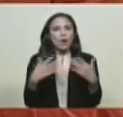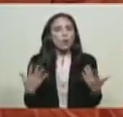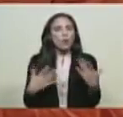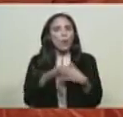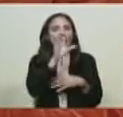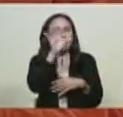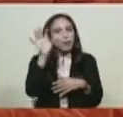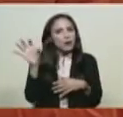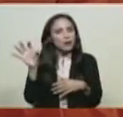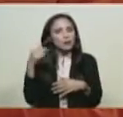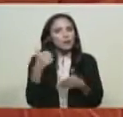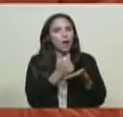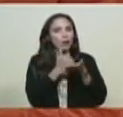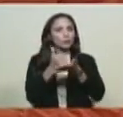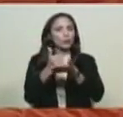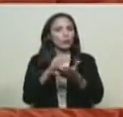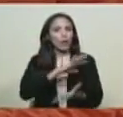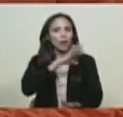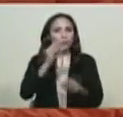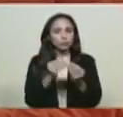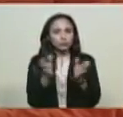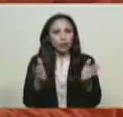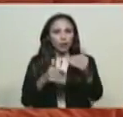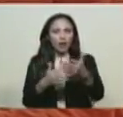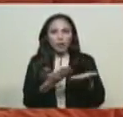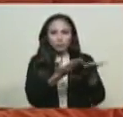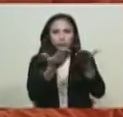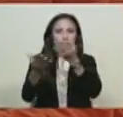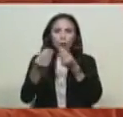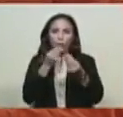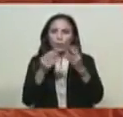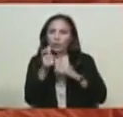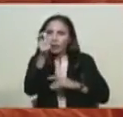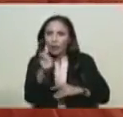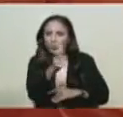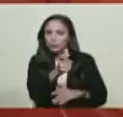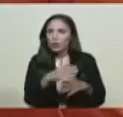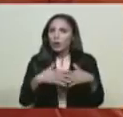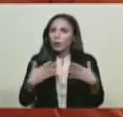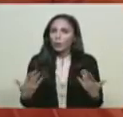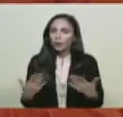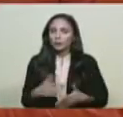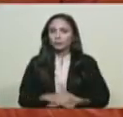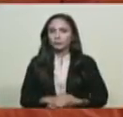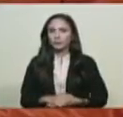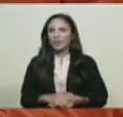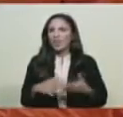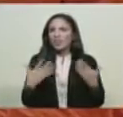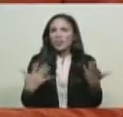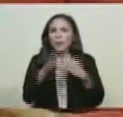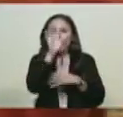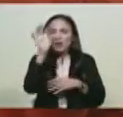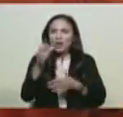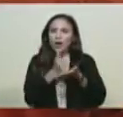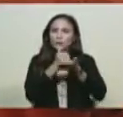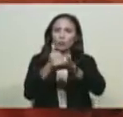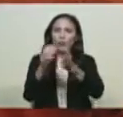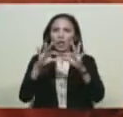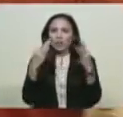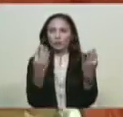mundo tiene un instrumento como los CLAP para atender y llevar el mercado a 6 millones de hogares?